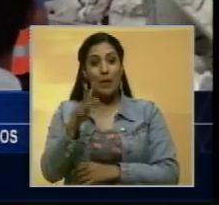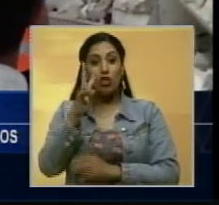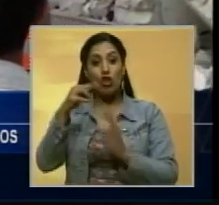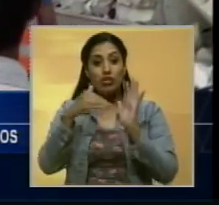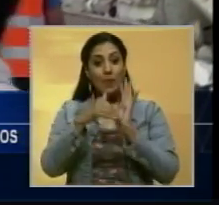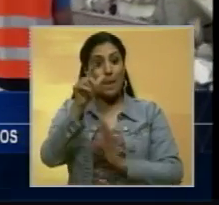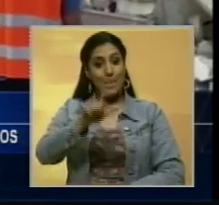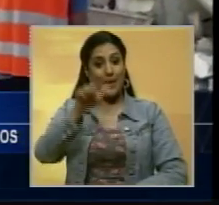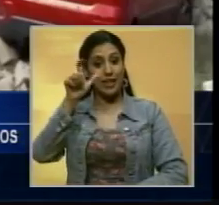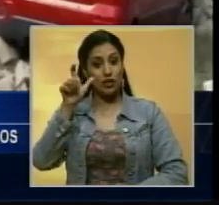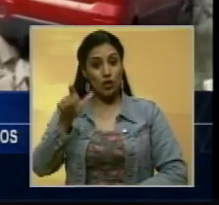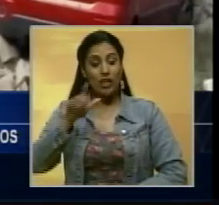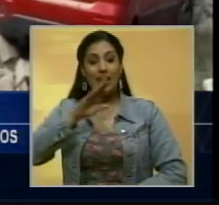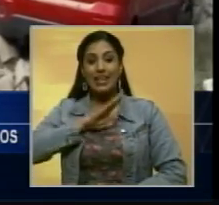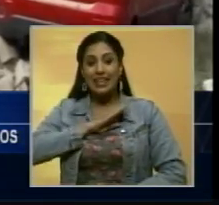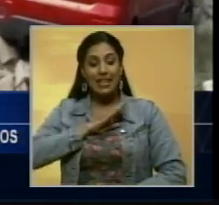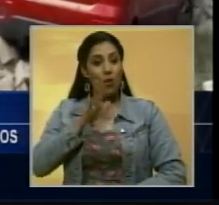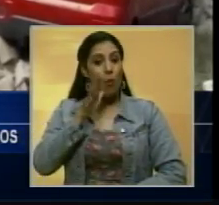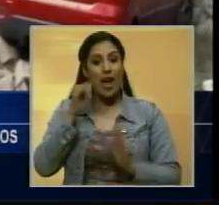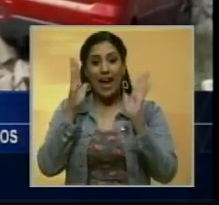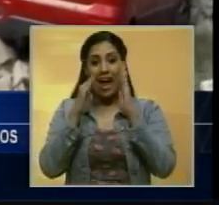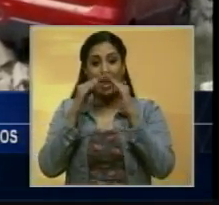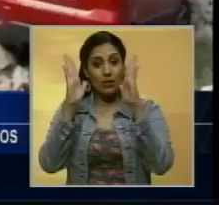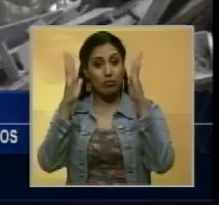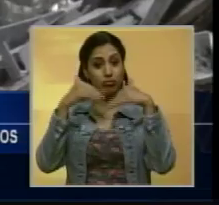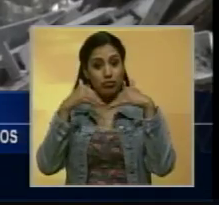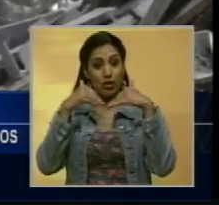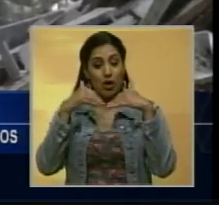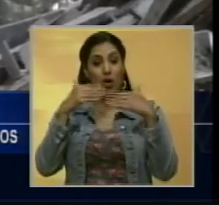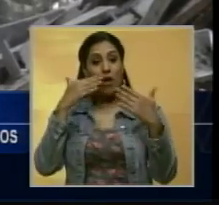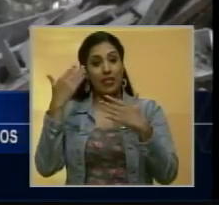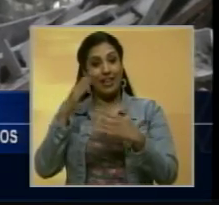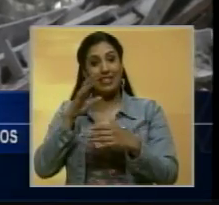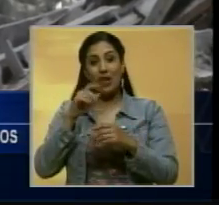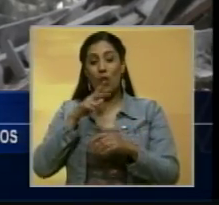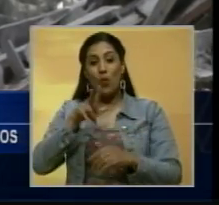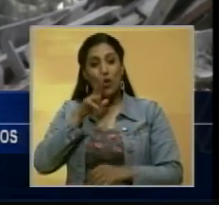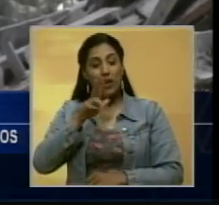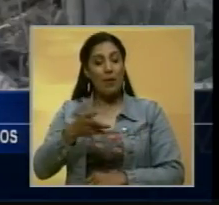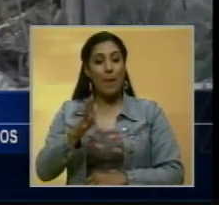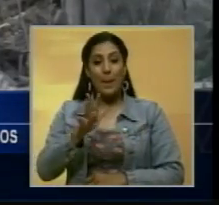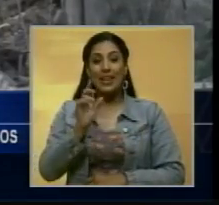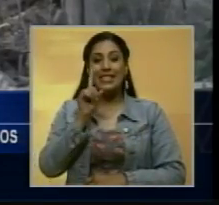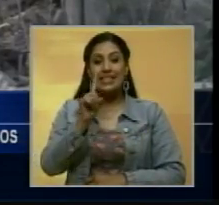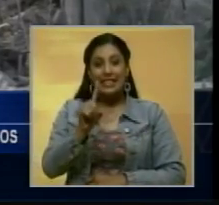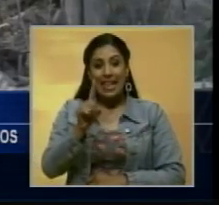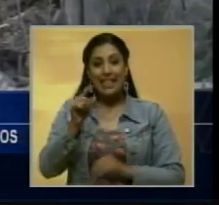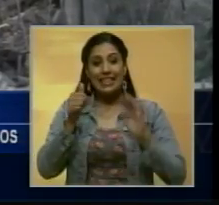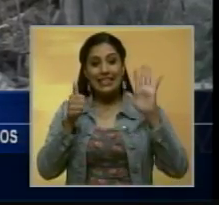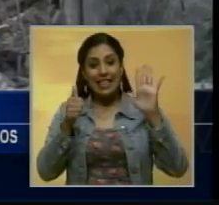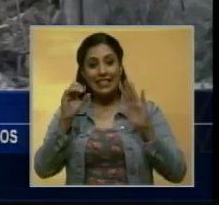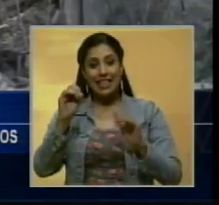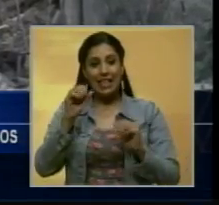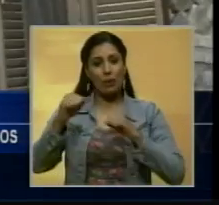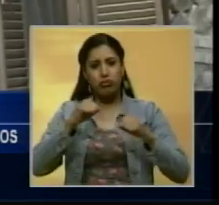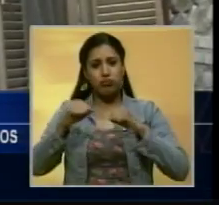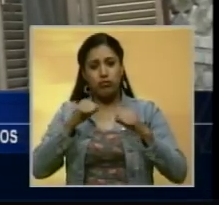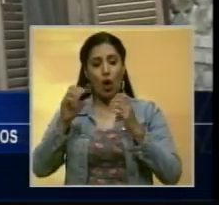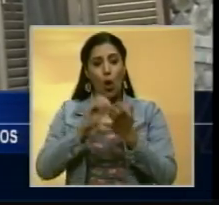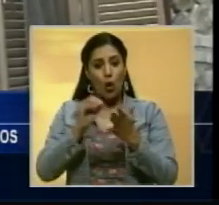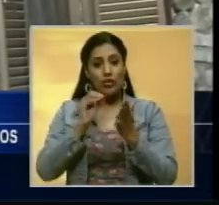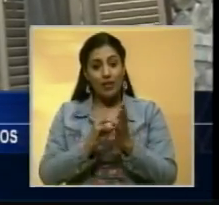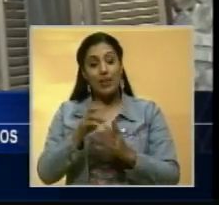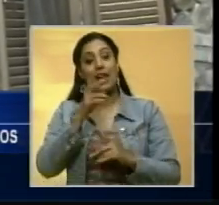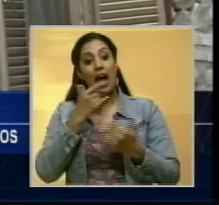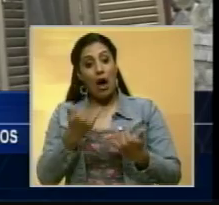2.000 personas han quedado sin hogar tras el suceso, del que se han reportado más de 160 réplicas. El